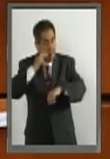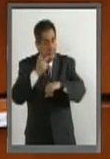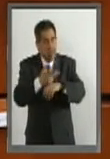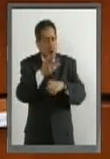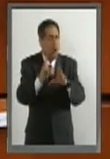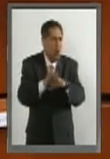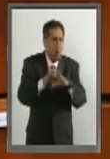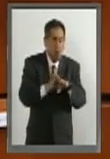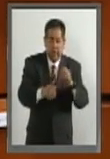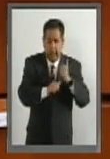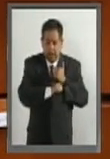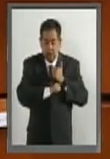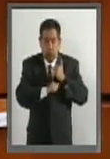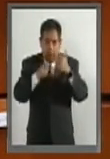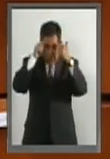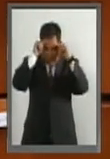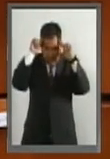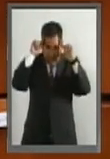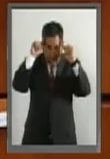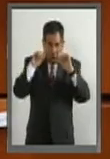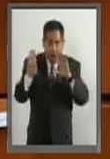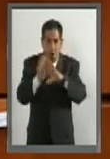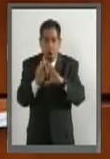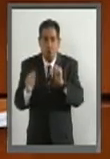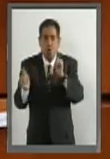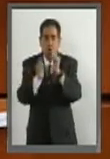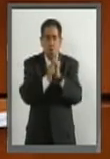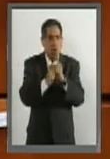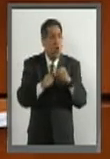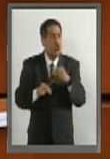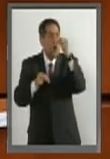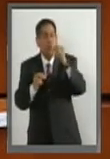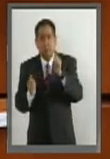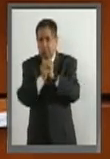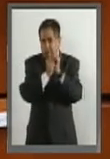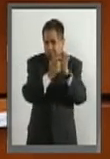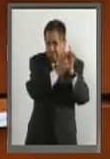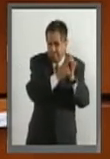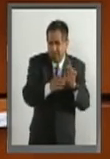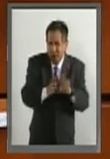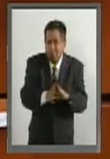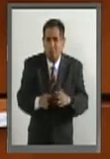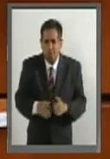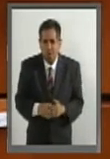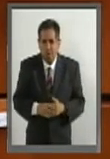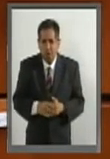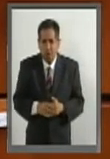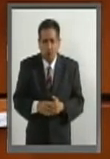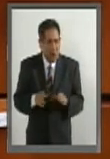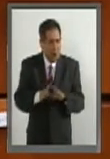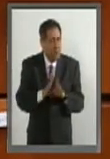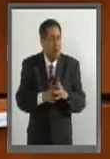el ejército y la Marina vinculados con el Comando Norte, actuando